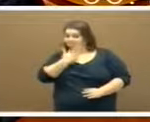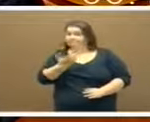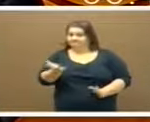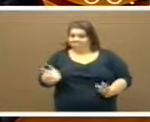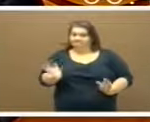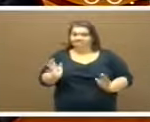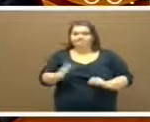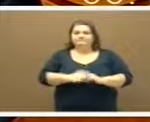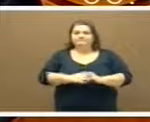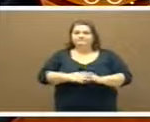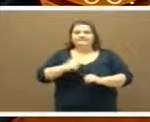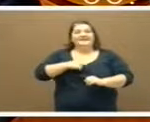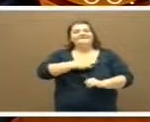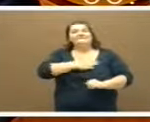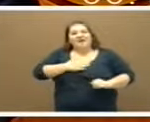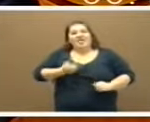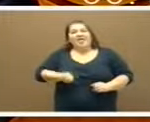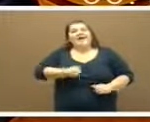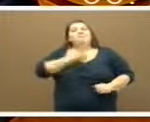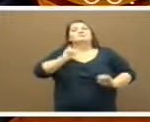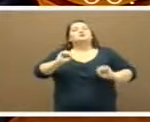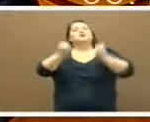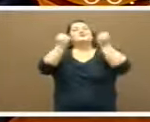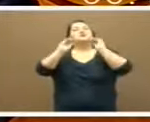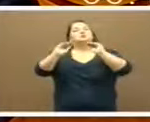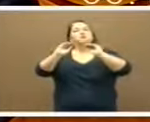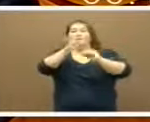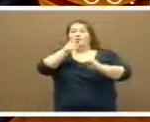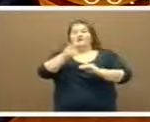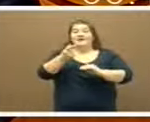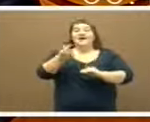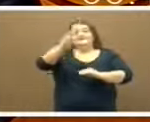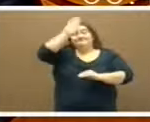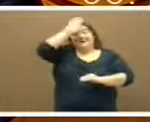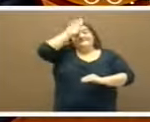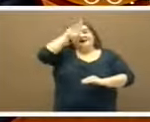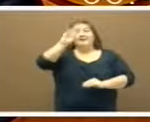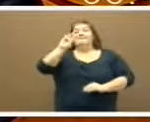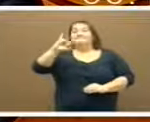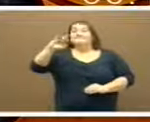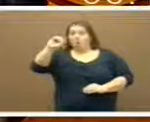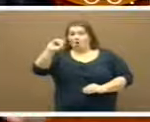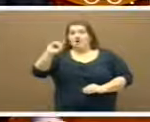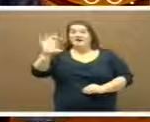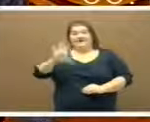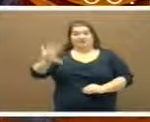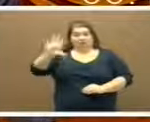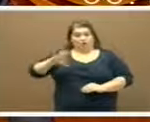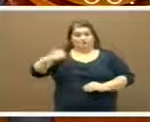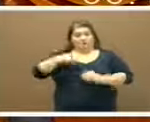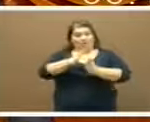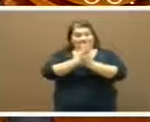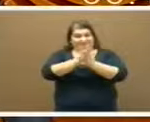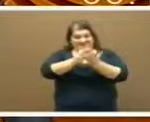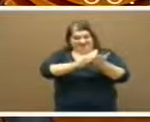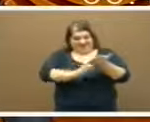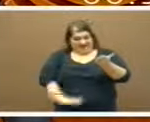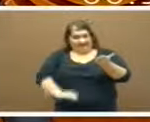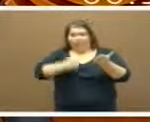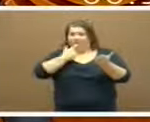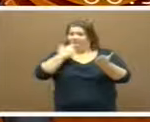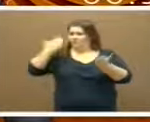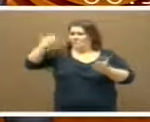quieren salvarles el alma recordándoles que el Papa Pío V, en la bula de Salutis Gregis Dominici,